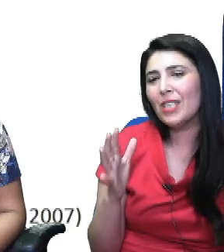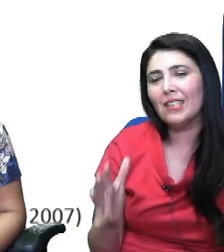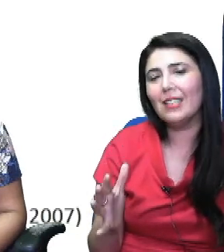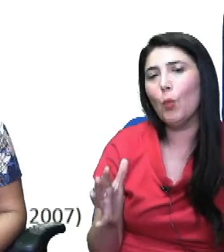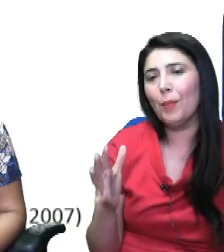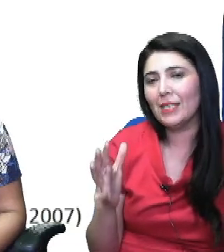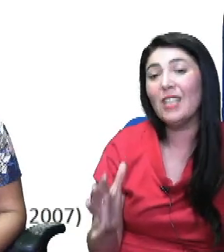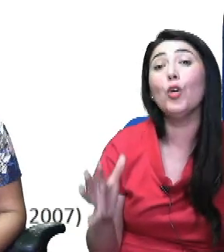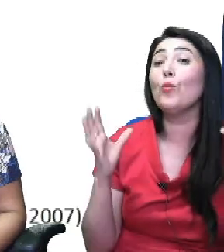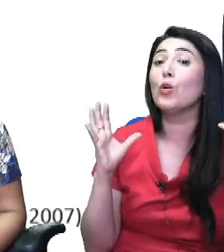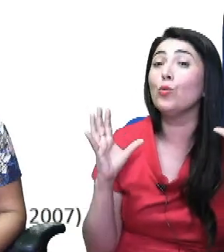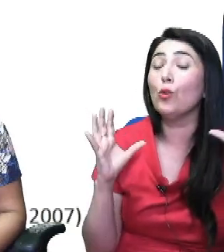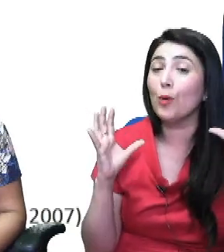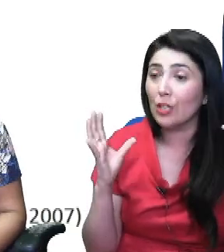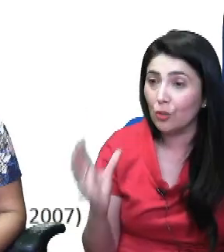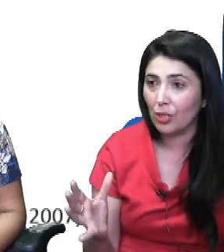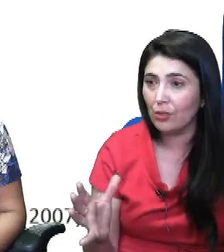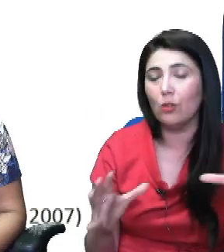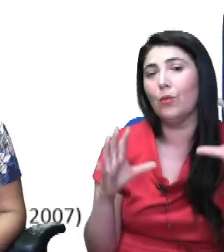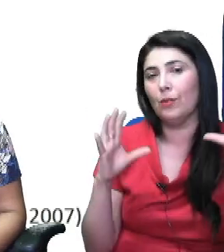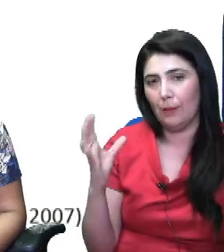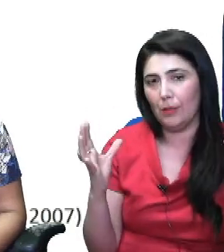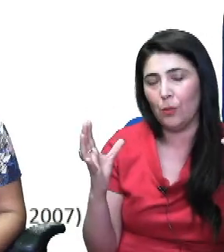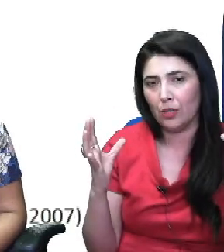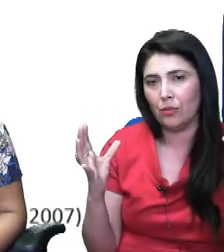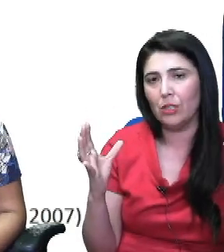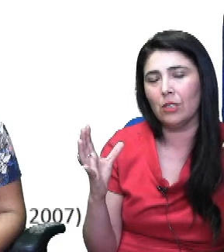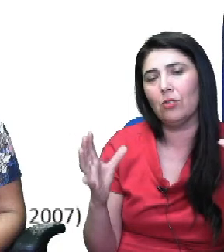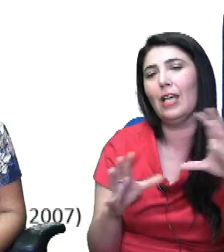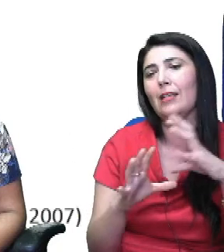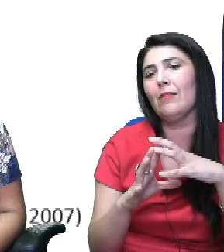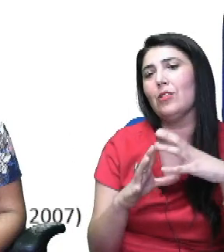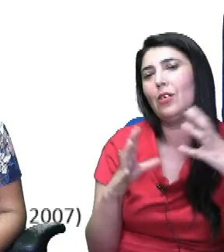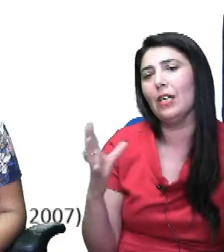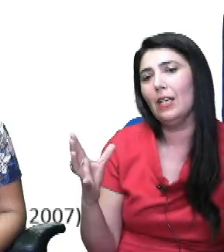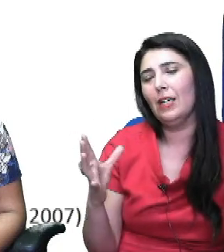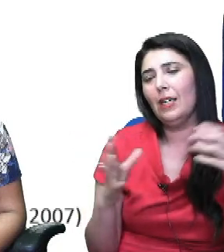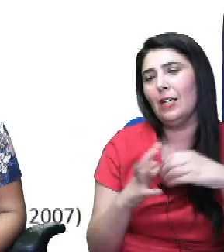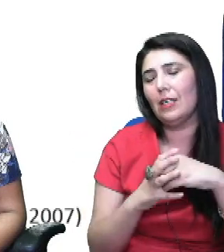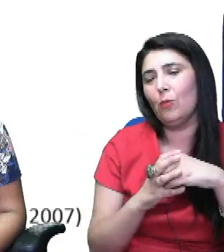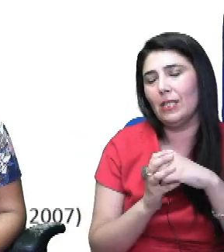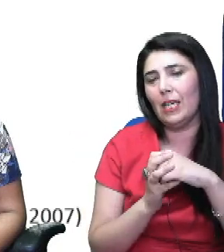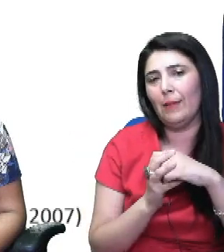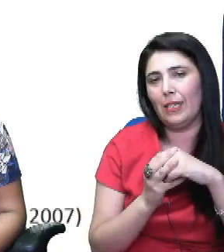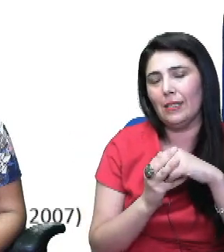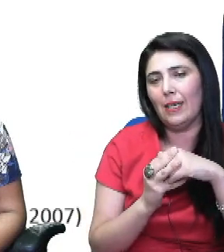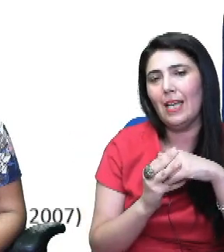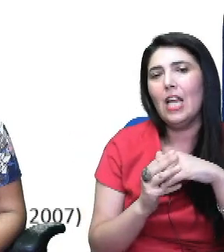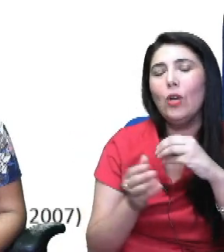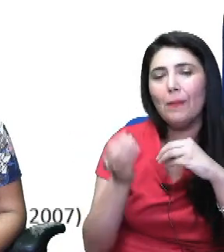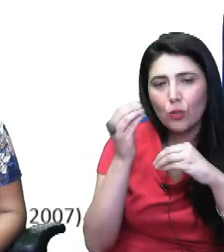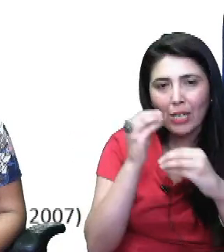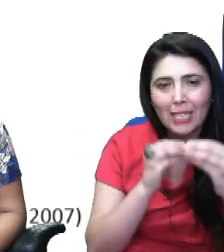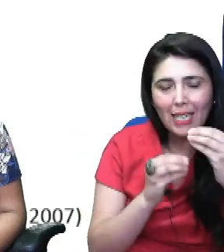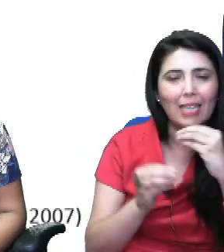se potencian como principios y como recursos protectores o como elementos protectores, ¿cierto?, en las intervenciones en salud mental en emergencia.